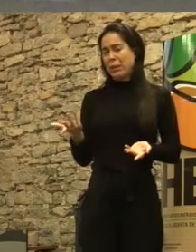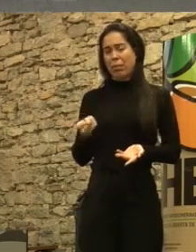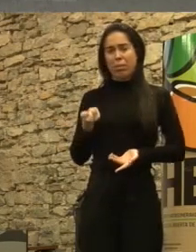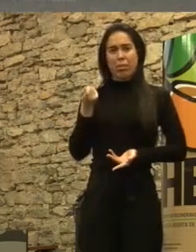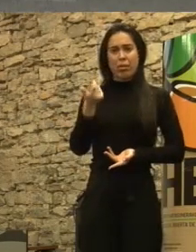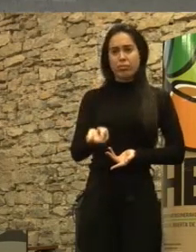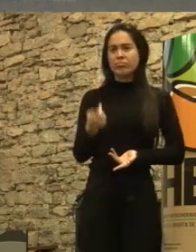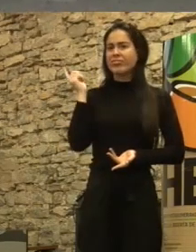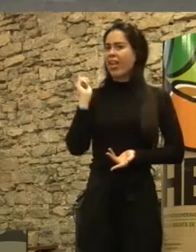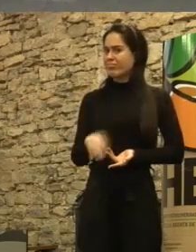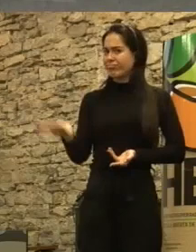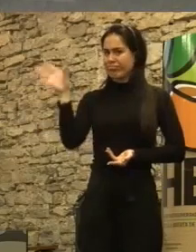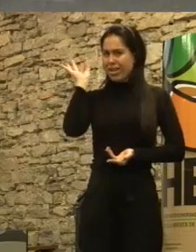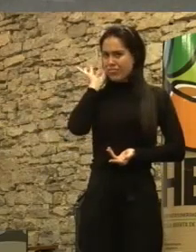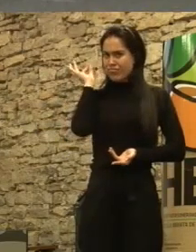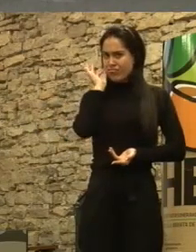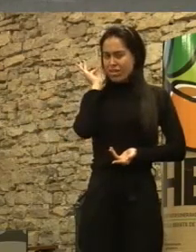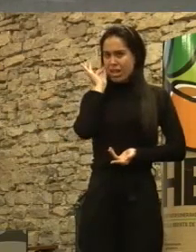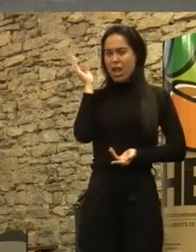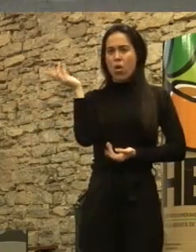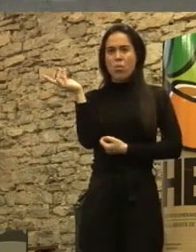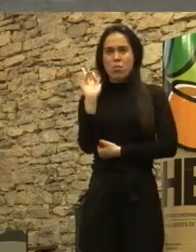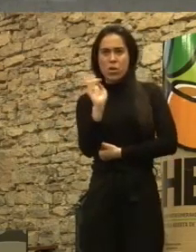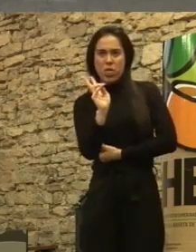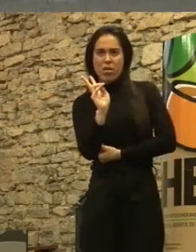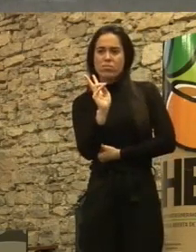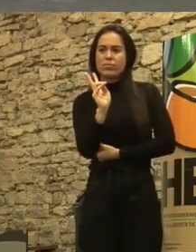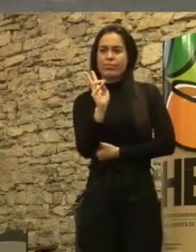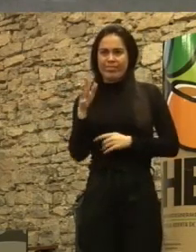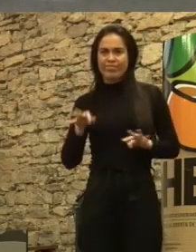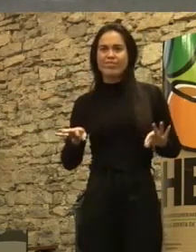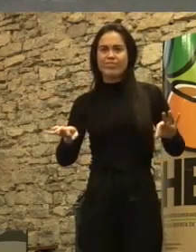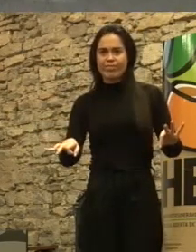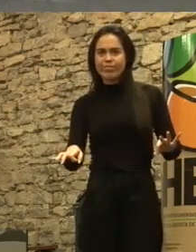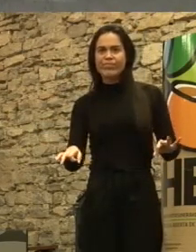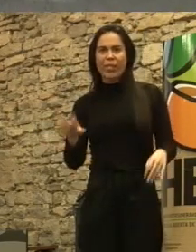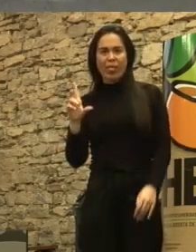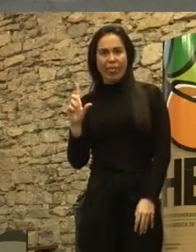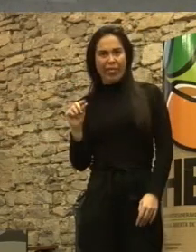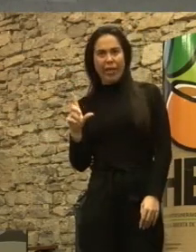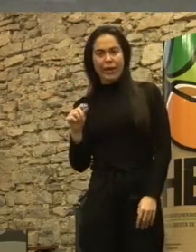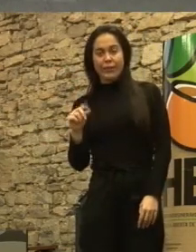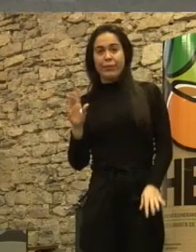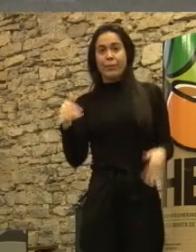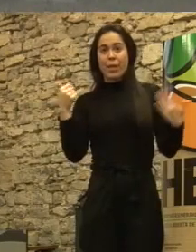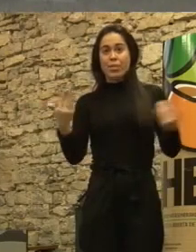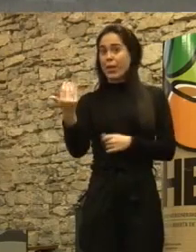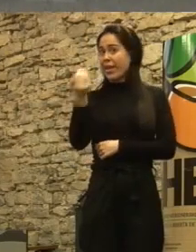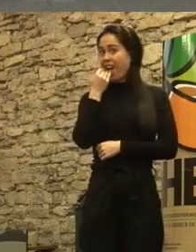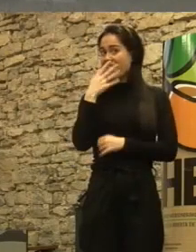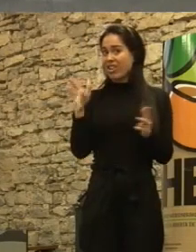sectores feminizados y para los sectores de viudas, etcétera, etcétera. Considerábamos que, efectivamente, lo que decía la Carta Social